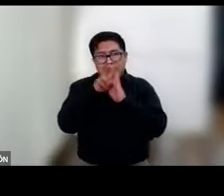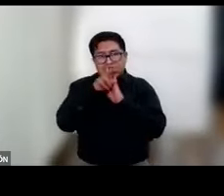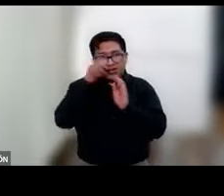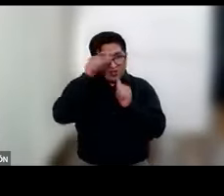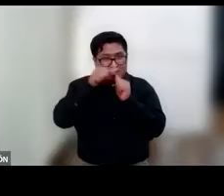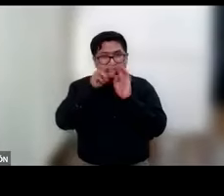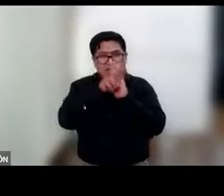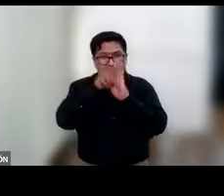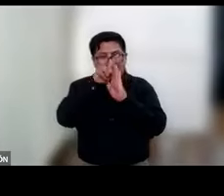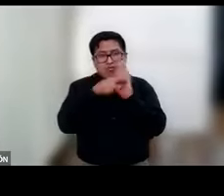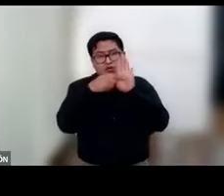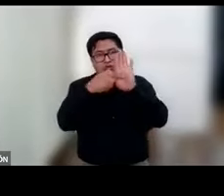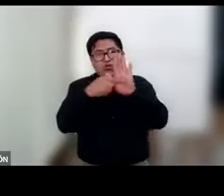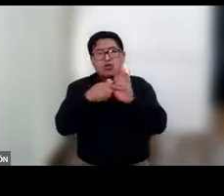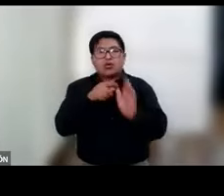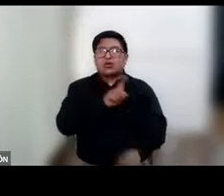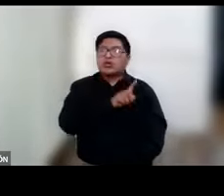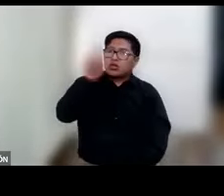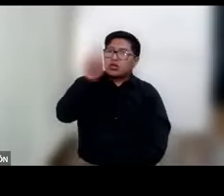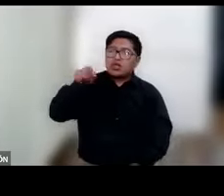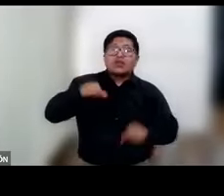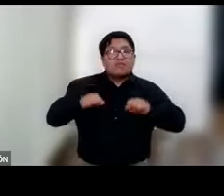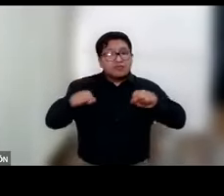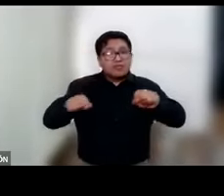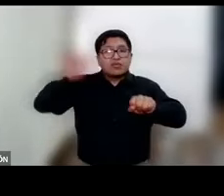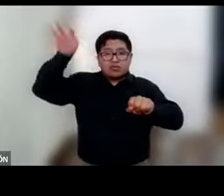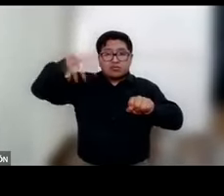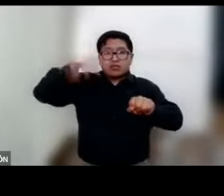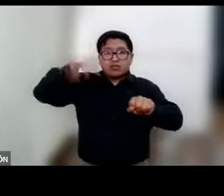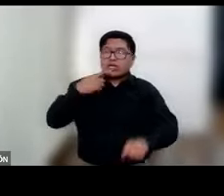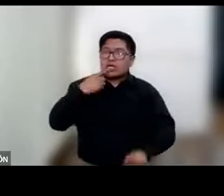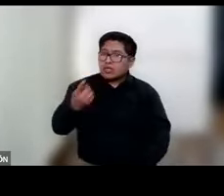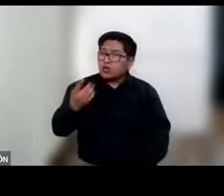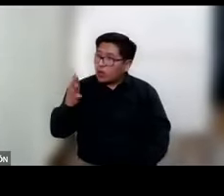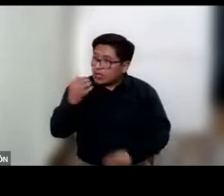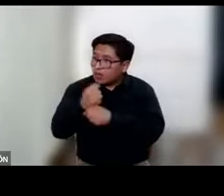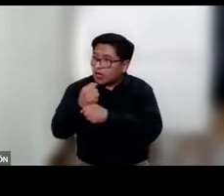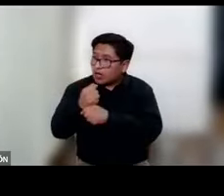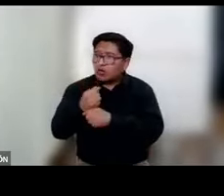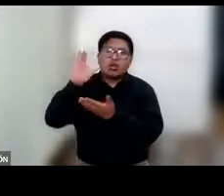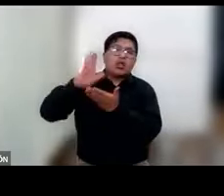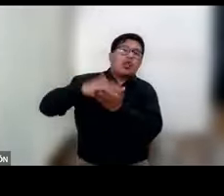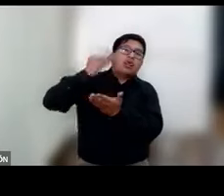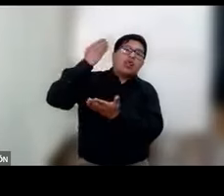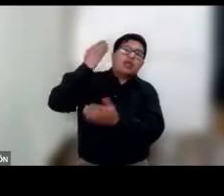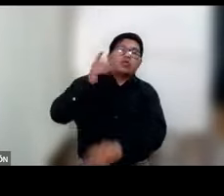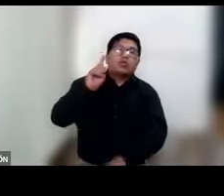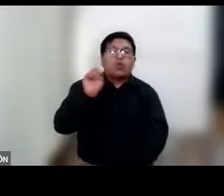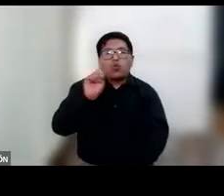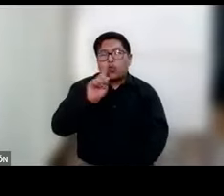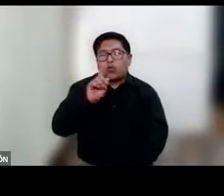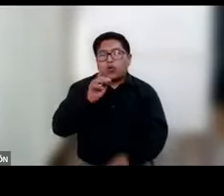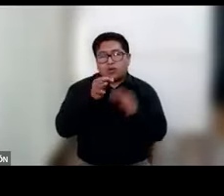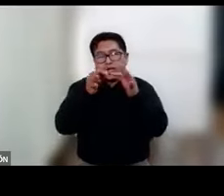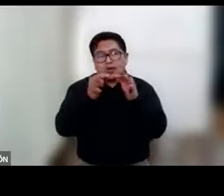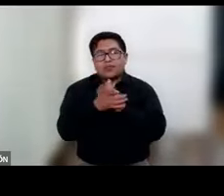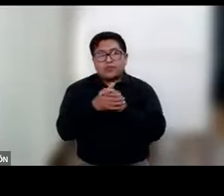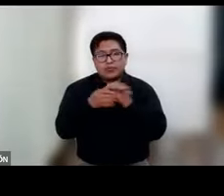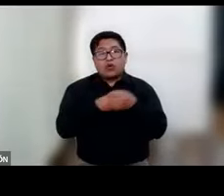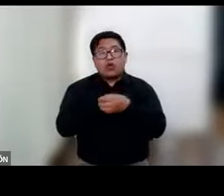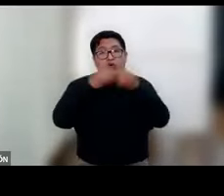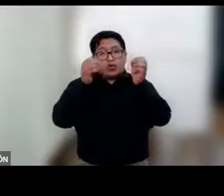y fueron al supermercado dijeron que no hay trabajo infantil por lo tanto ya no trabaja no como df el doctor